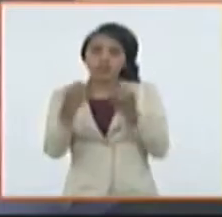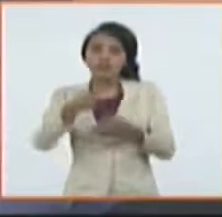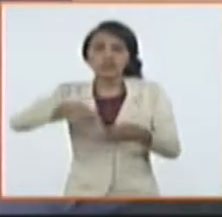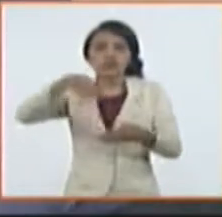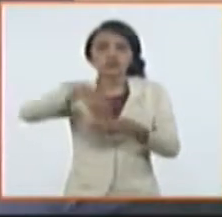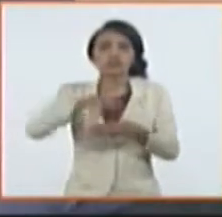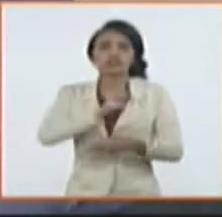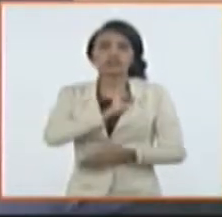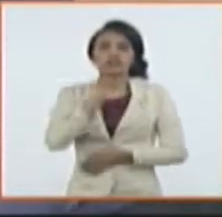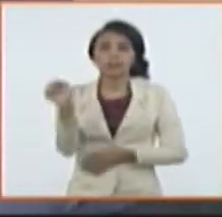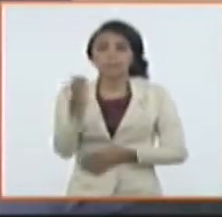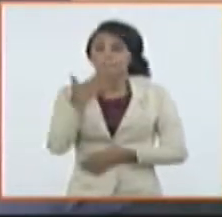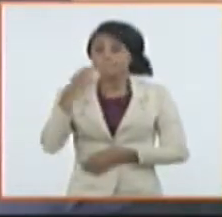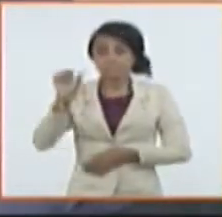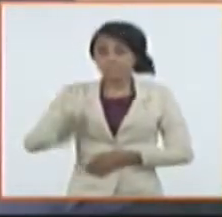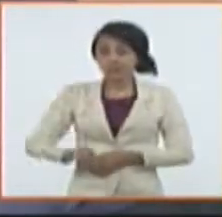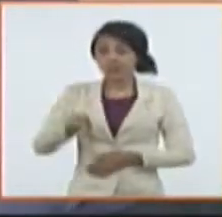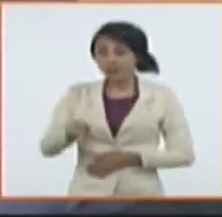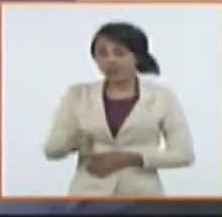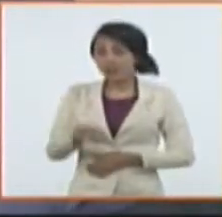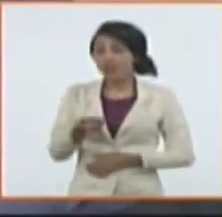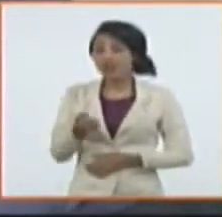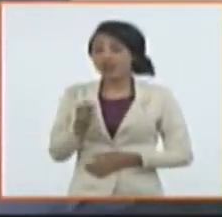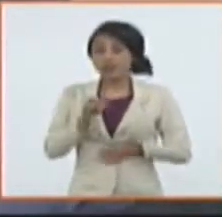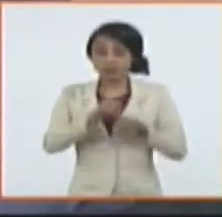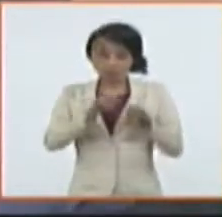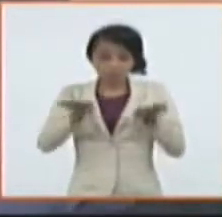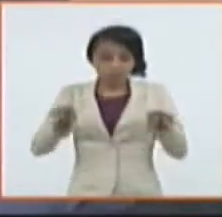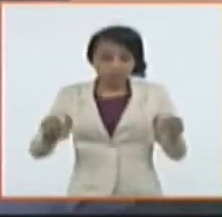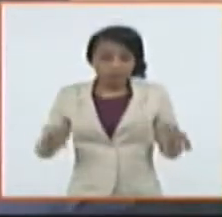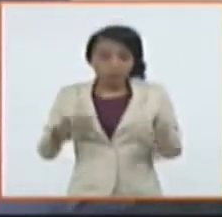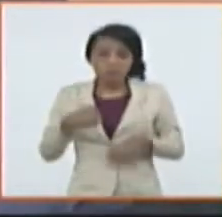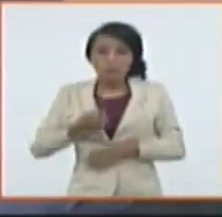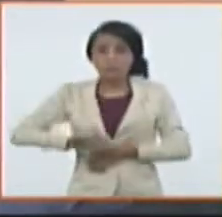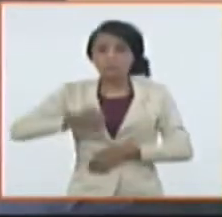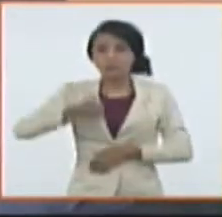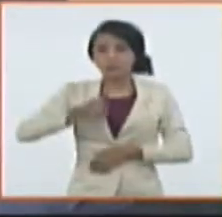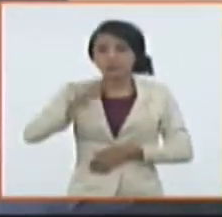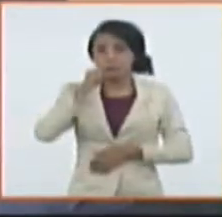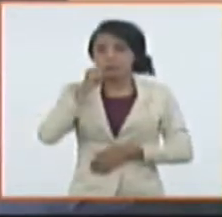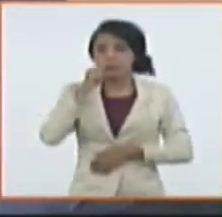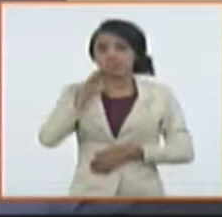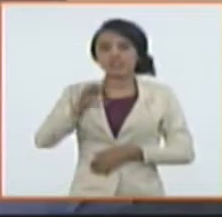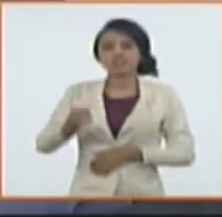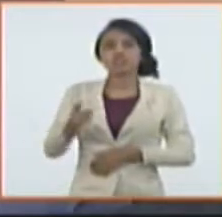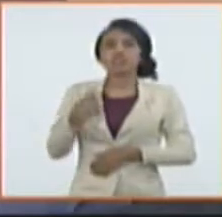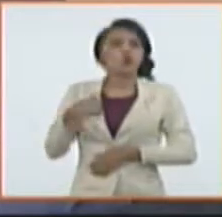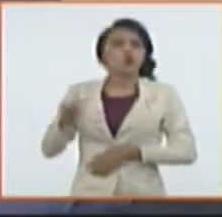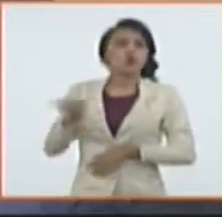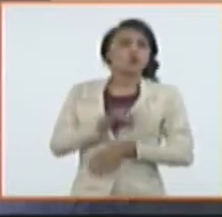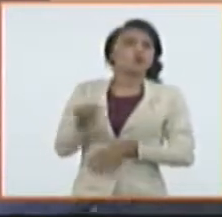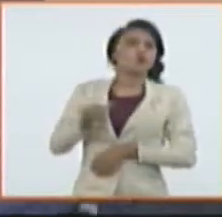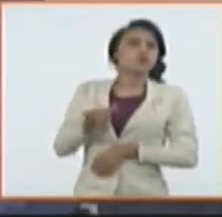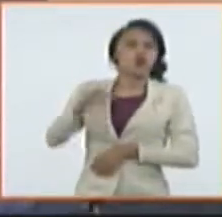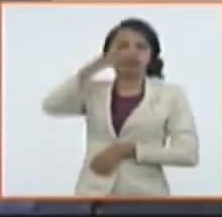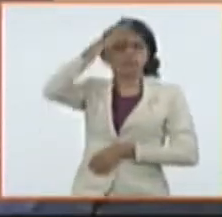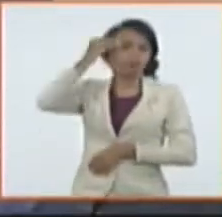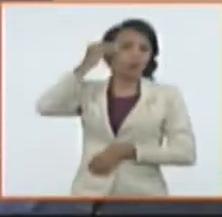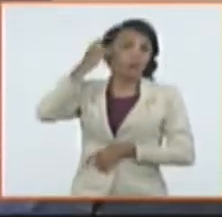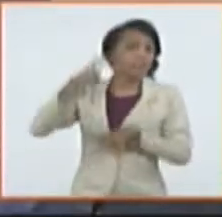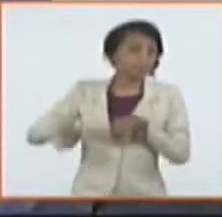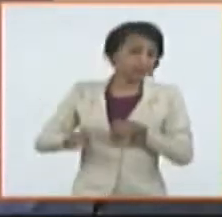Biden públicamente trata de despegarse del discurso de Trump y sin embargo aplica la misma política